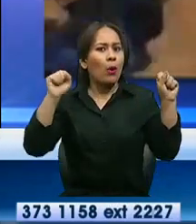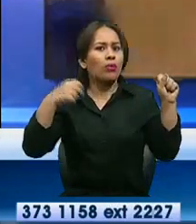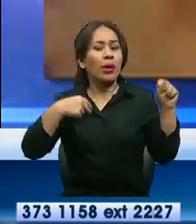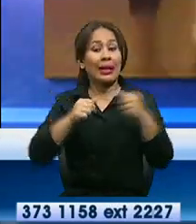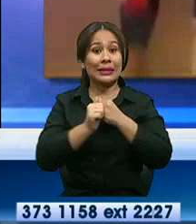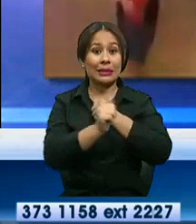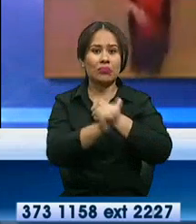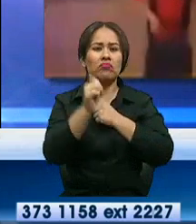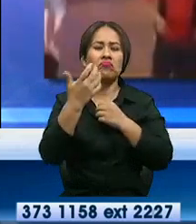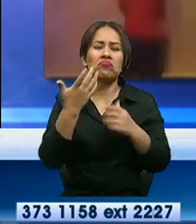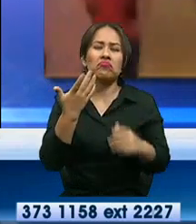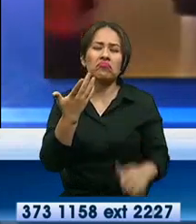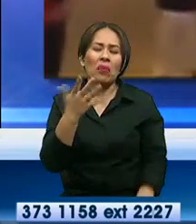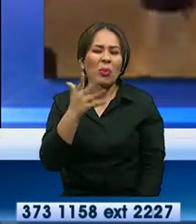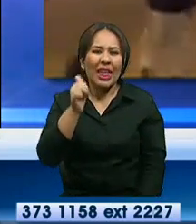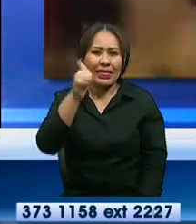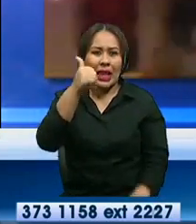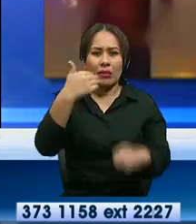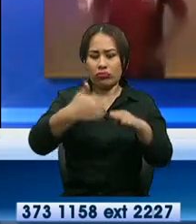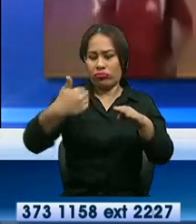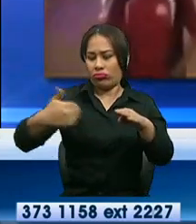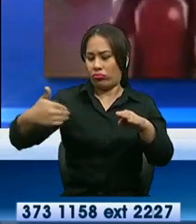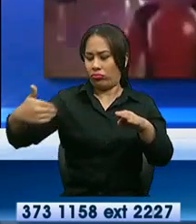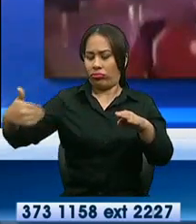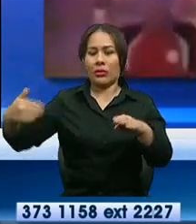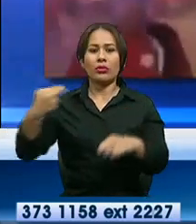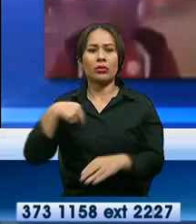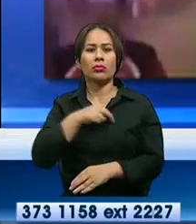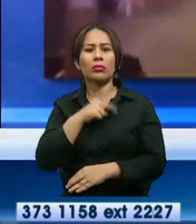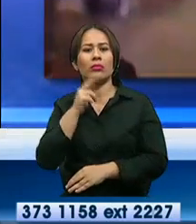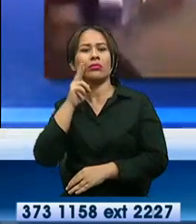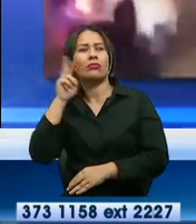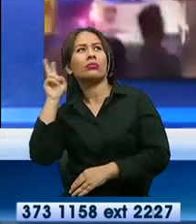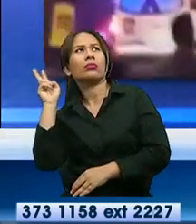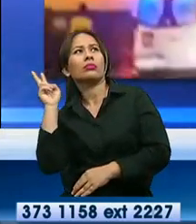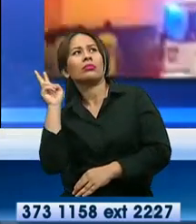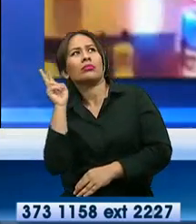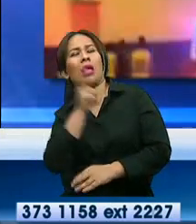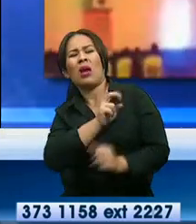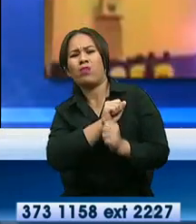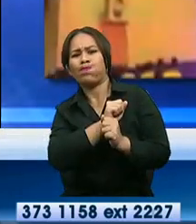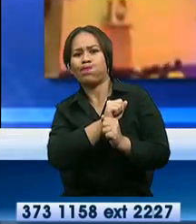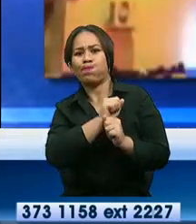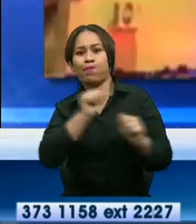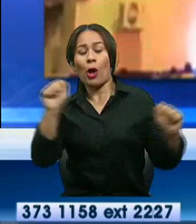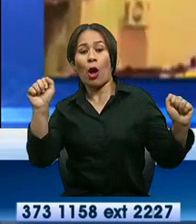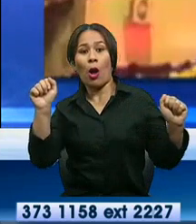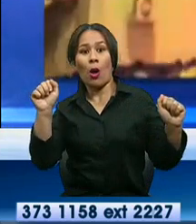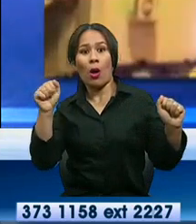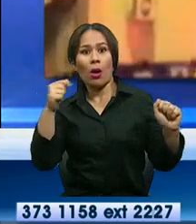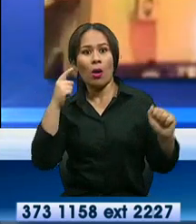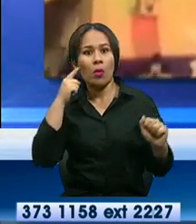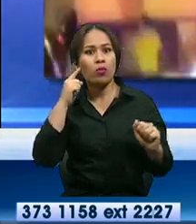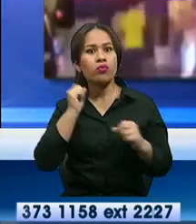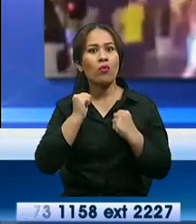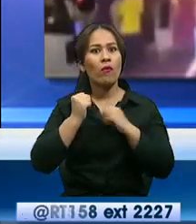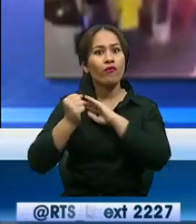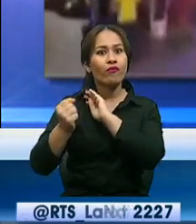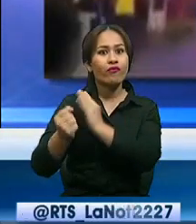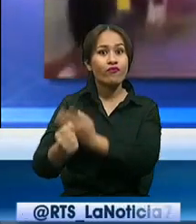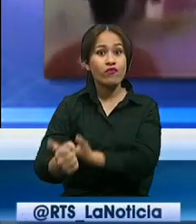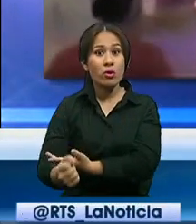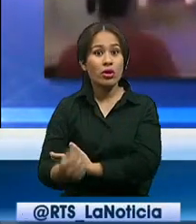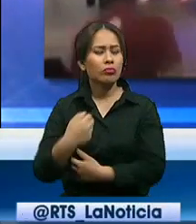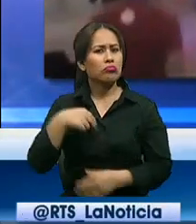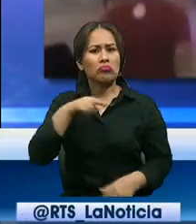vivimos lejos del estruendo, más o menos como unas 10 cuadras. Se escuchó horrible. Y